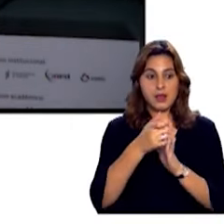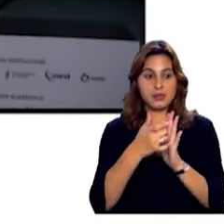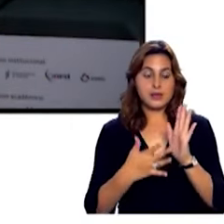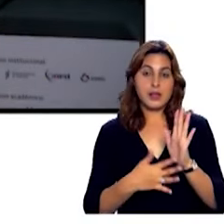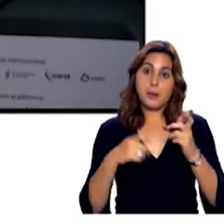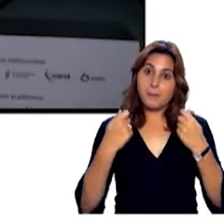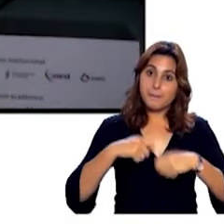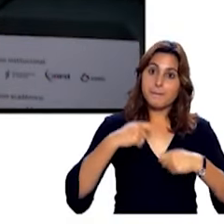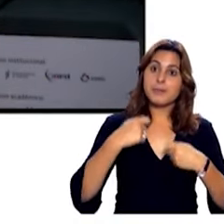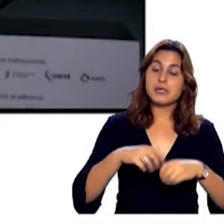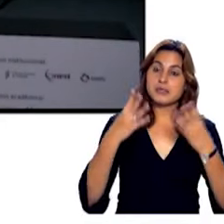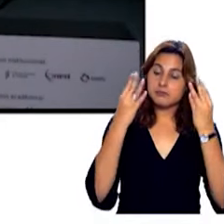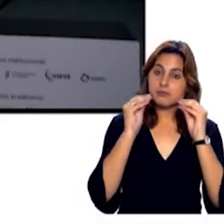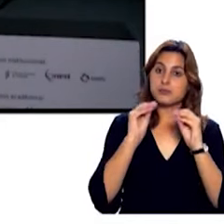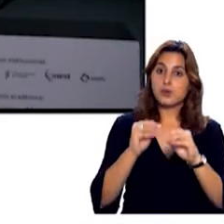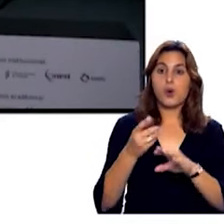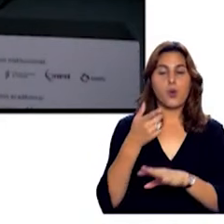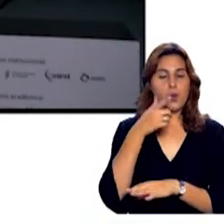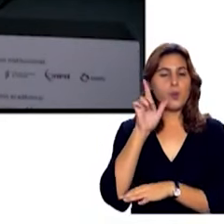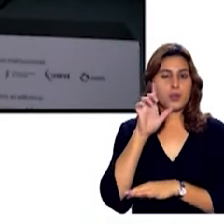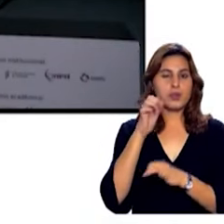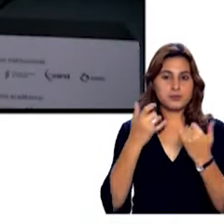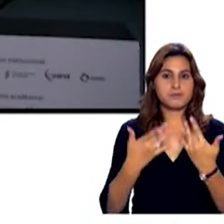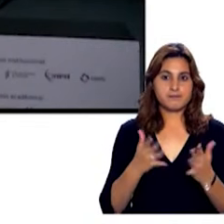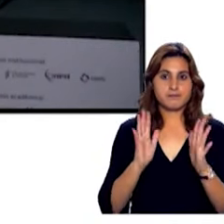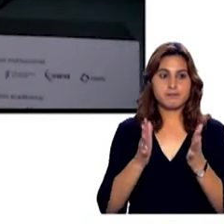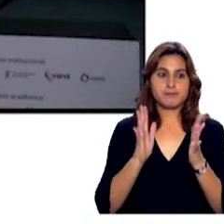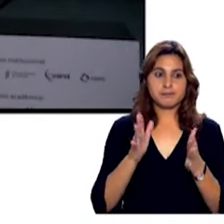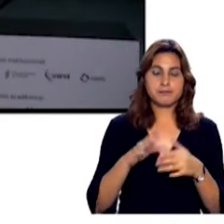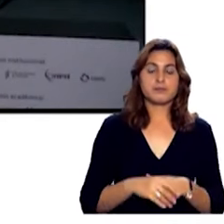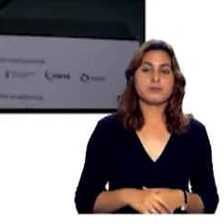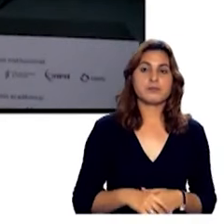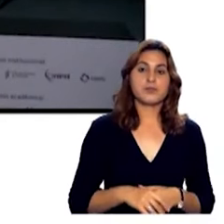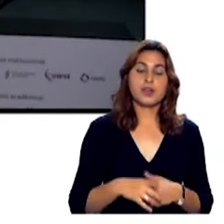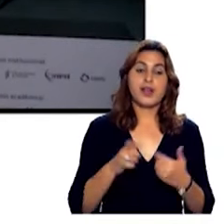de ver de Una deliberación pública Y televisada